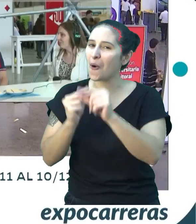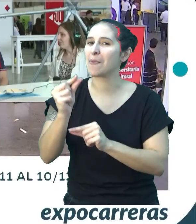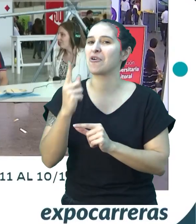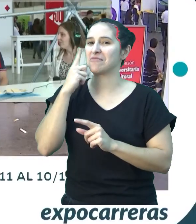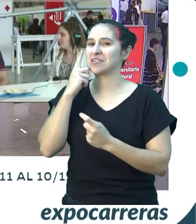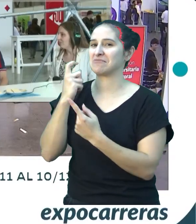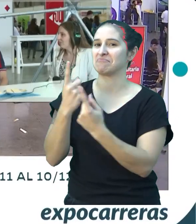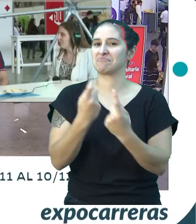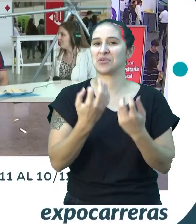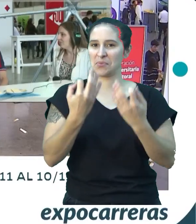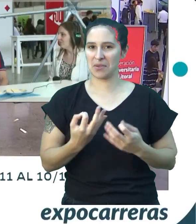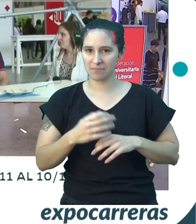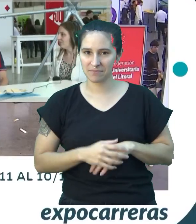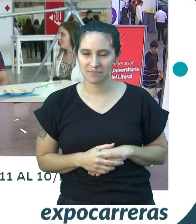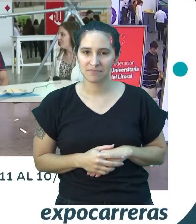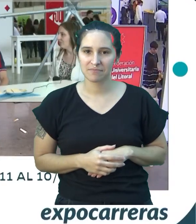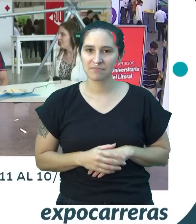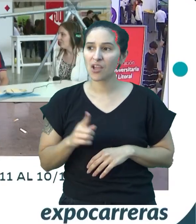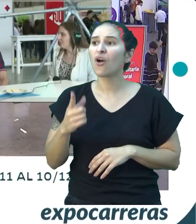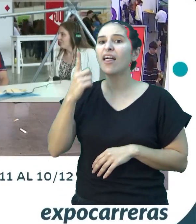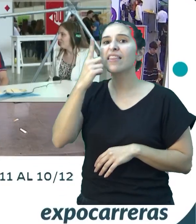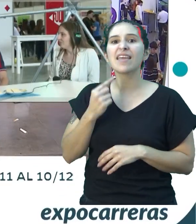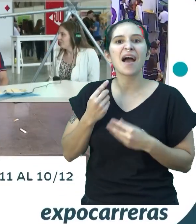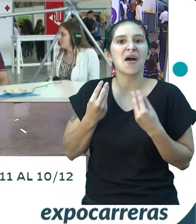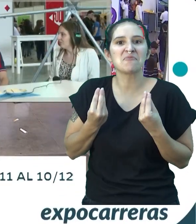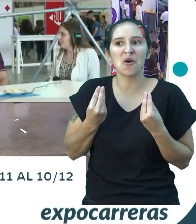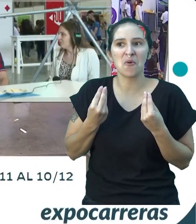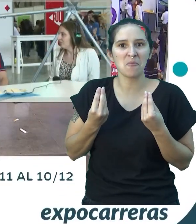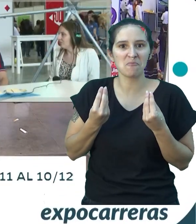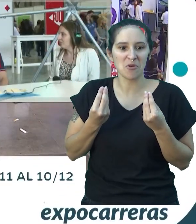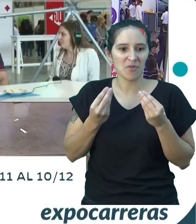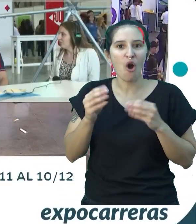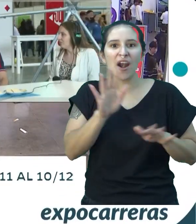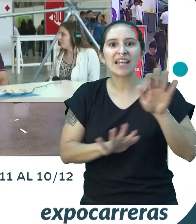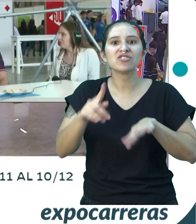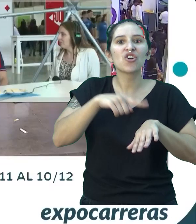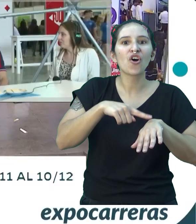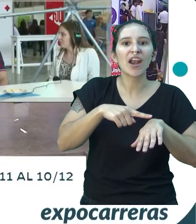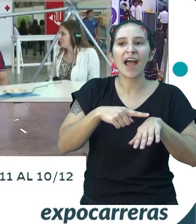día? Primero, ¿en qué etapa estás de la carrera? Y bueno, ¿cómo lo planificás en cuanto al estudio? Bien.